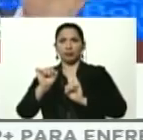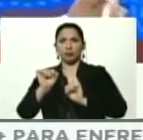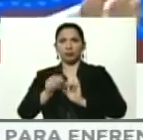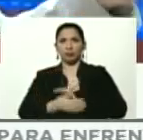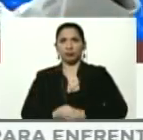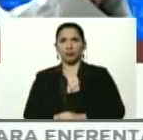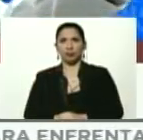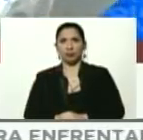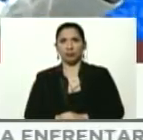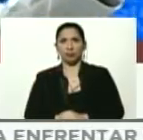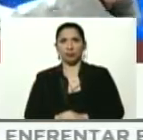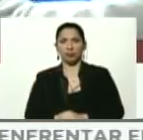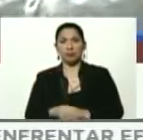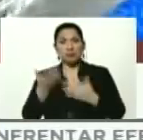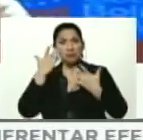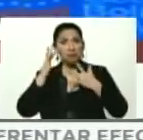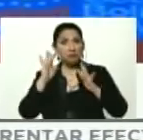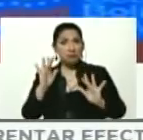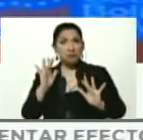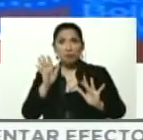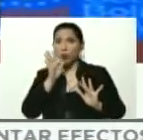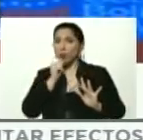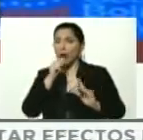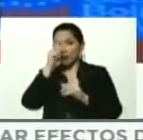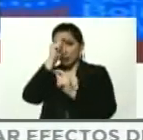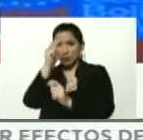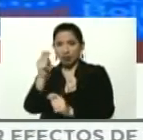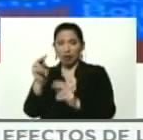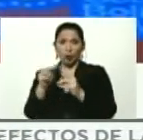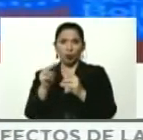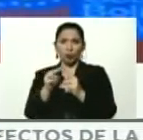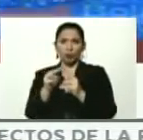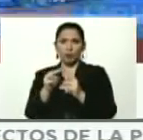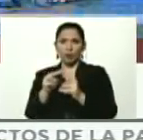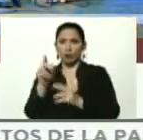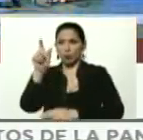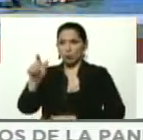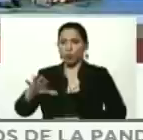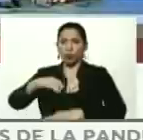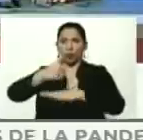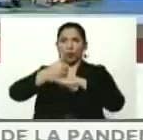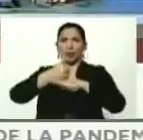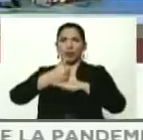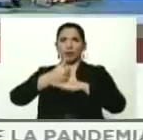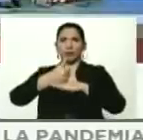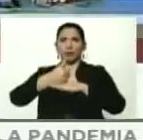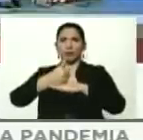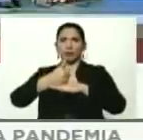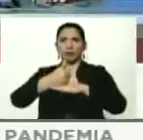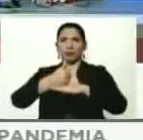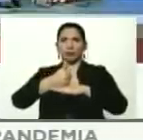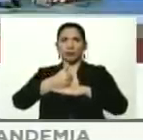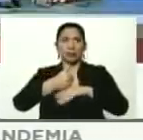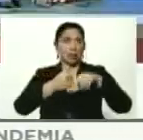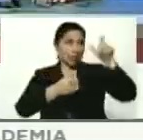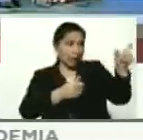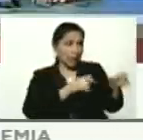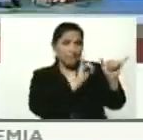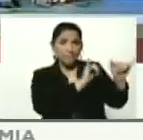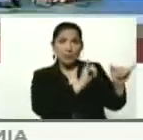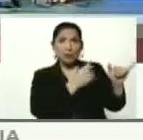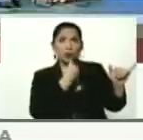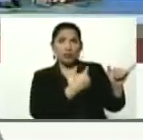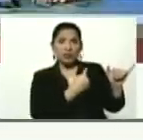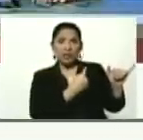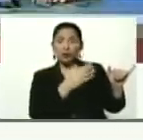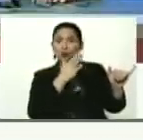Bajo la argucia de que no hay reconocimiento del procurador general. Él allí está diciendo que él no existe, y es